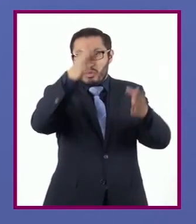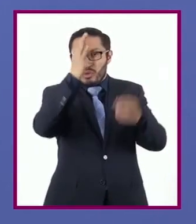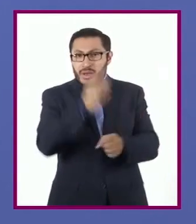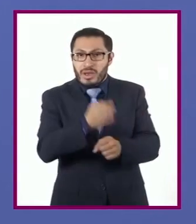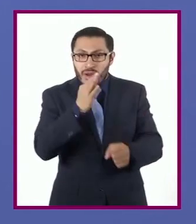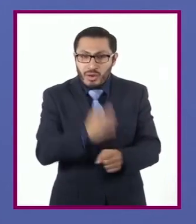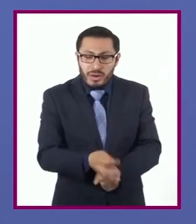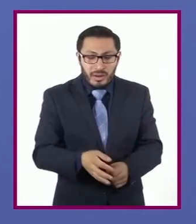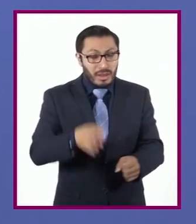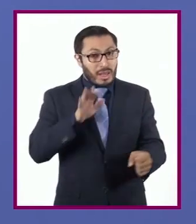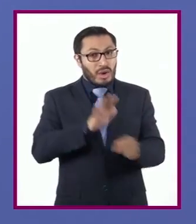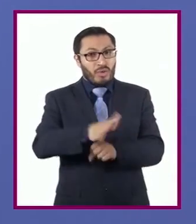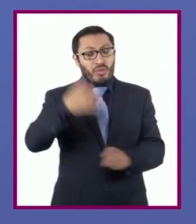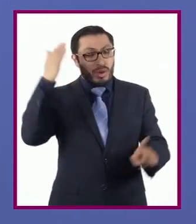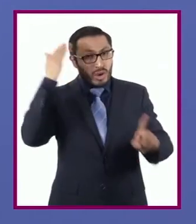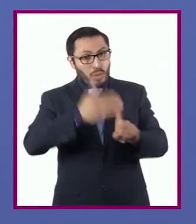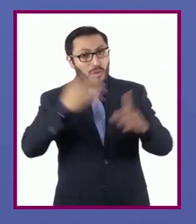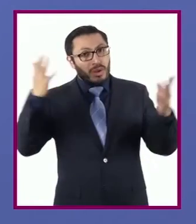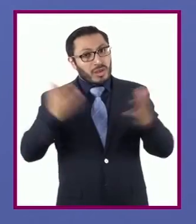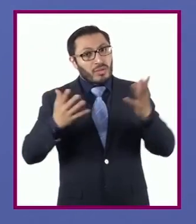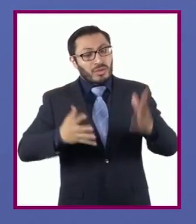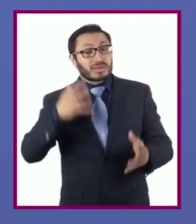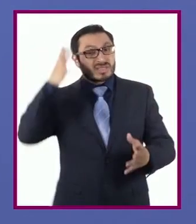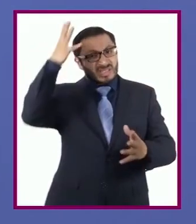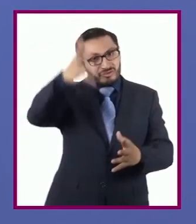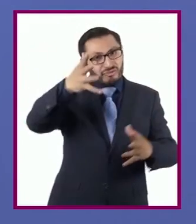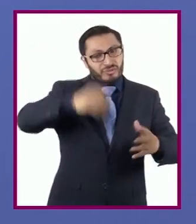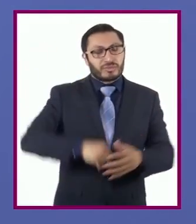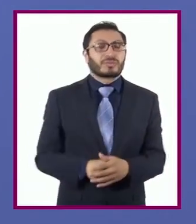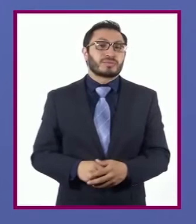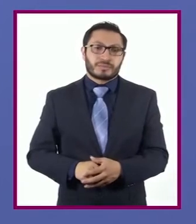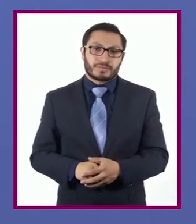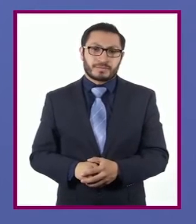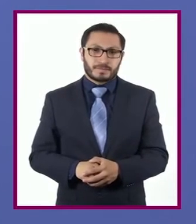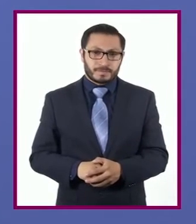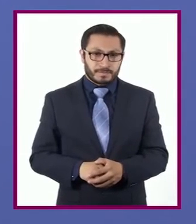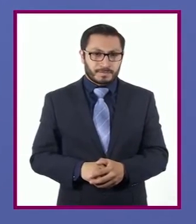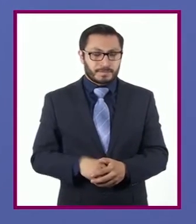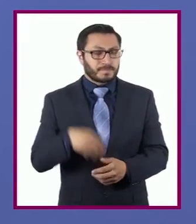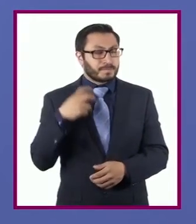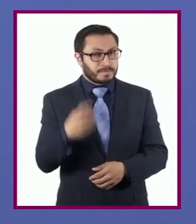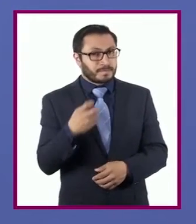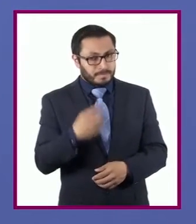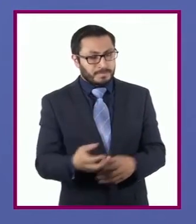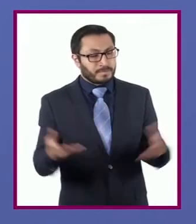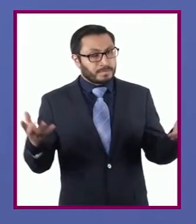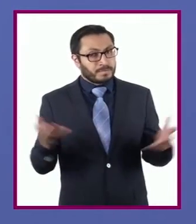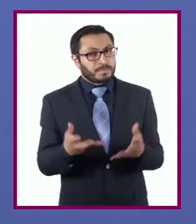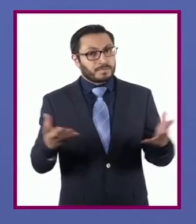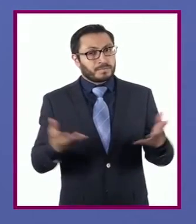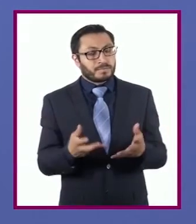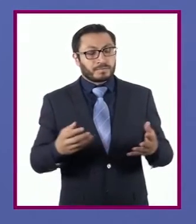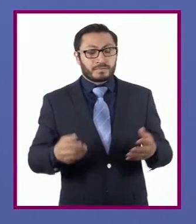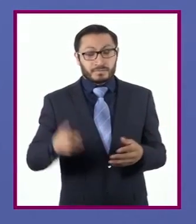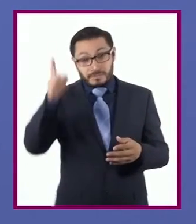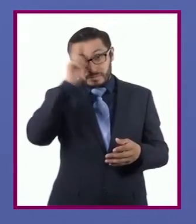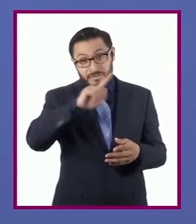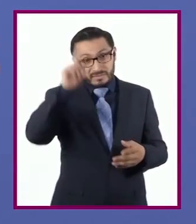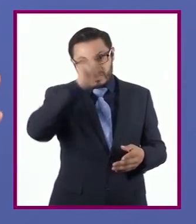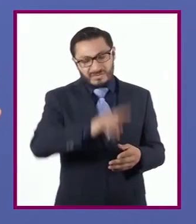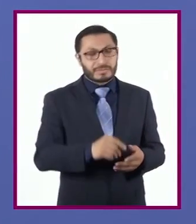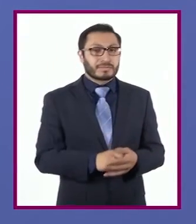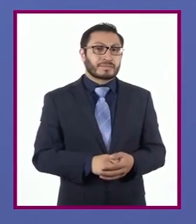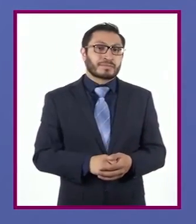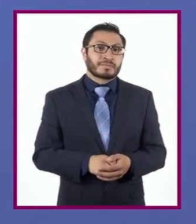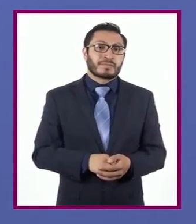a ese lugar donde quieren llegar. Para realizar la composición, les sugerimos tener en cuenta las